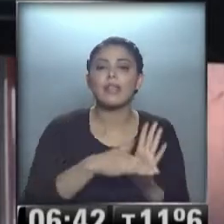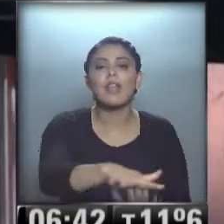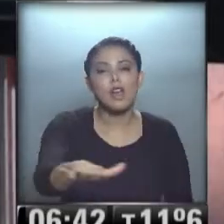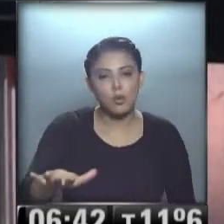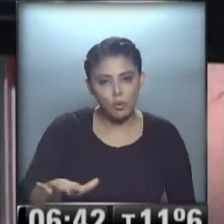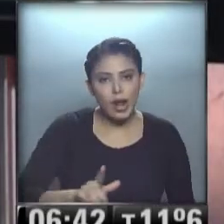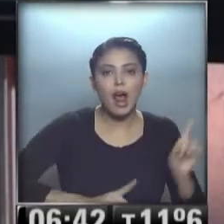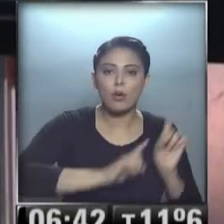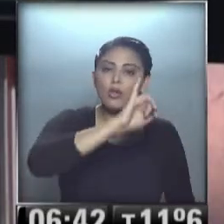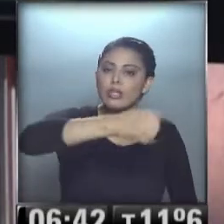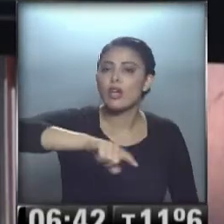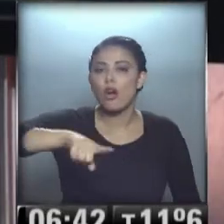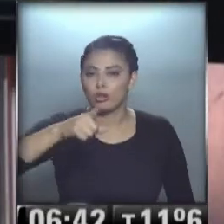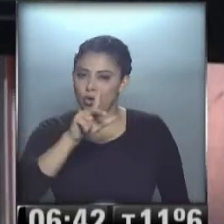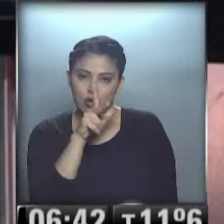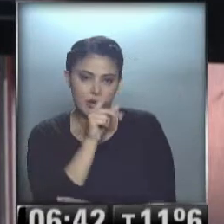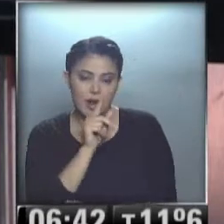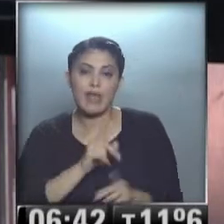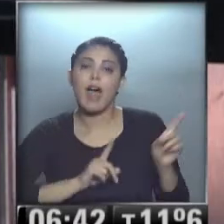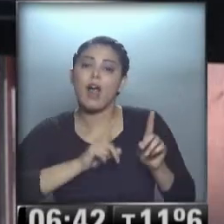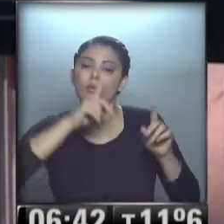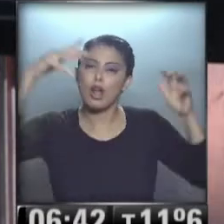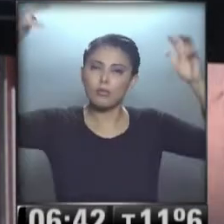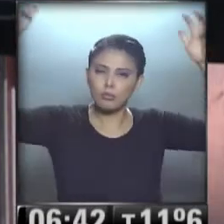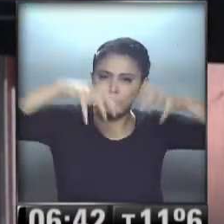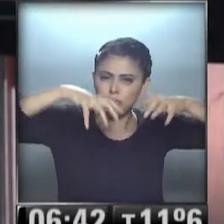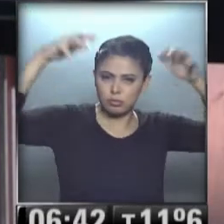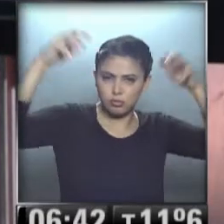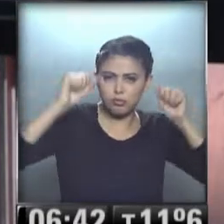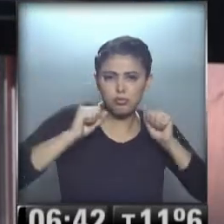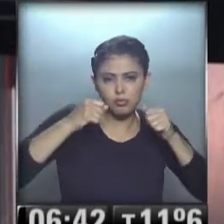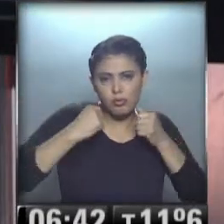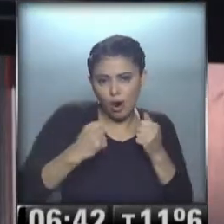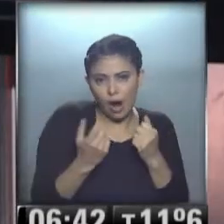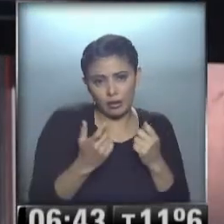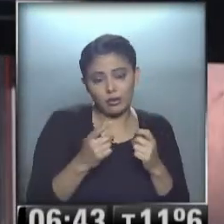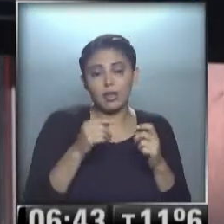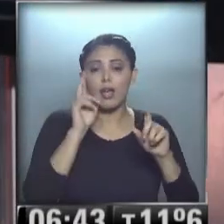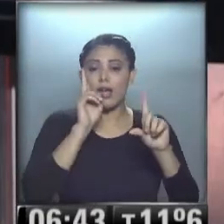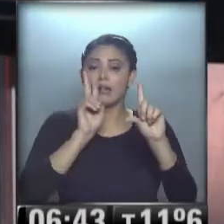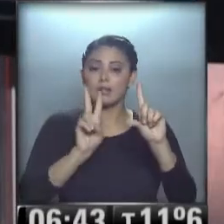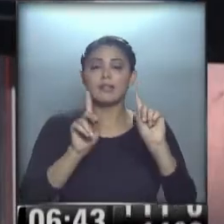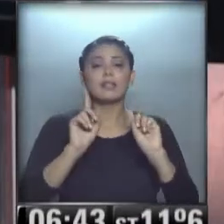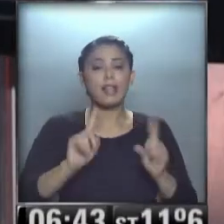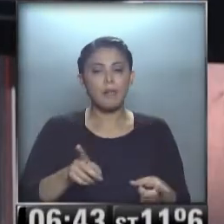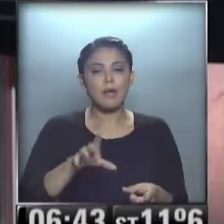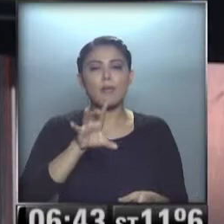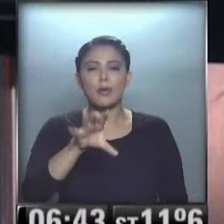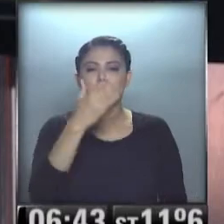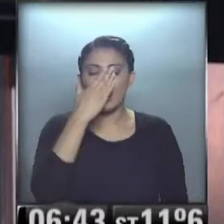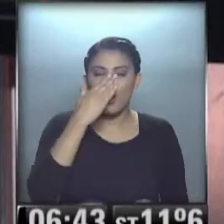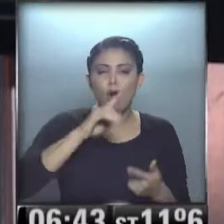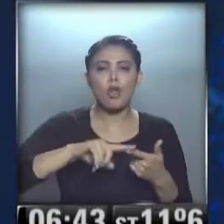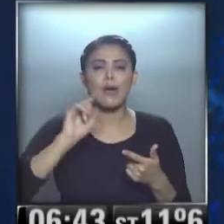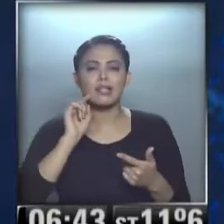aislada algunos fenómenos muy fuertes, algunas tormentas, algunas lluvias. Vemos aquí en la zona central, entre Córdoba y San